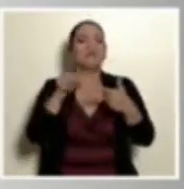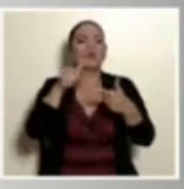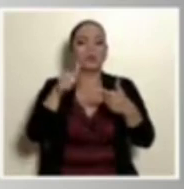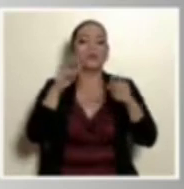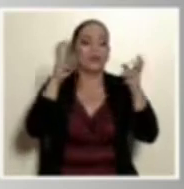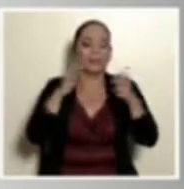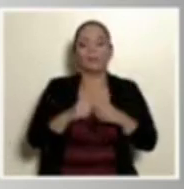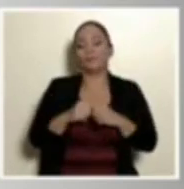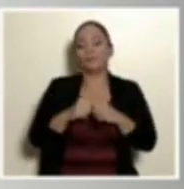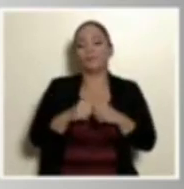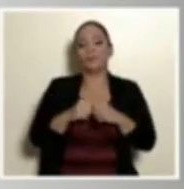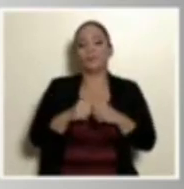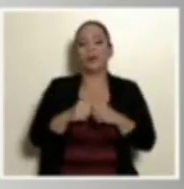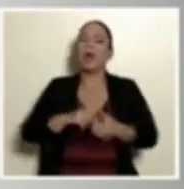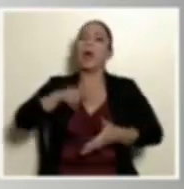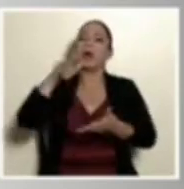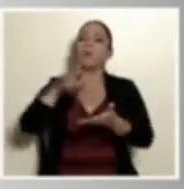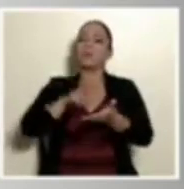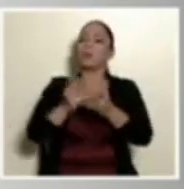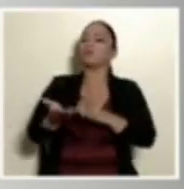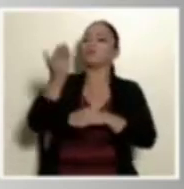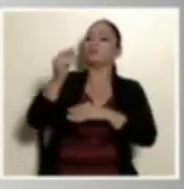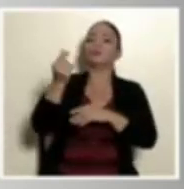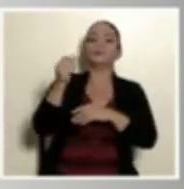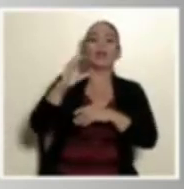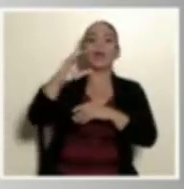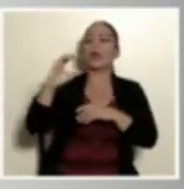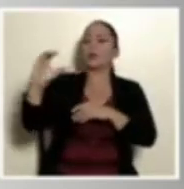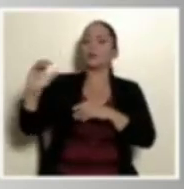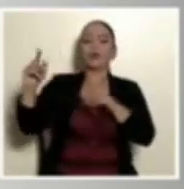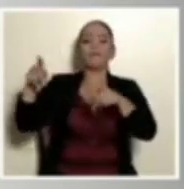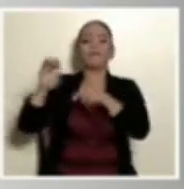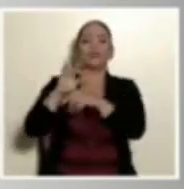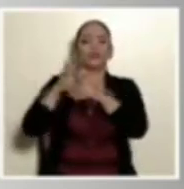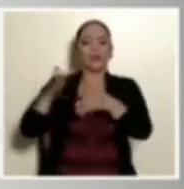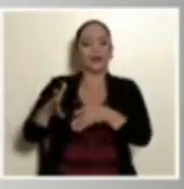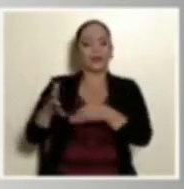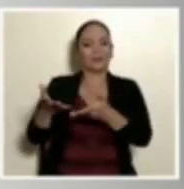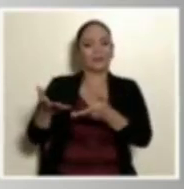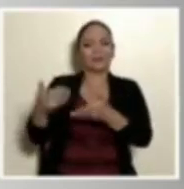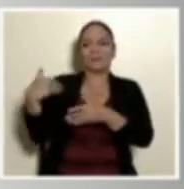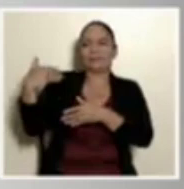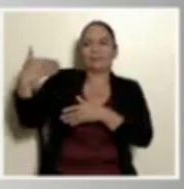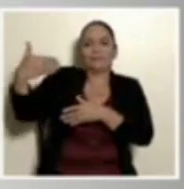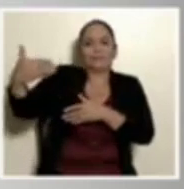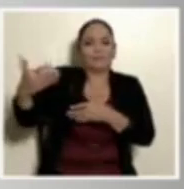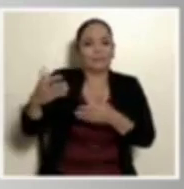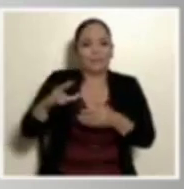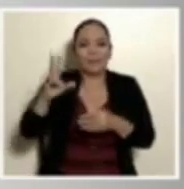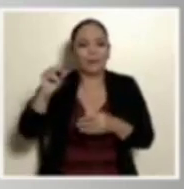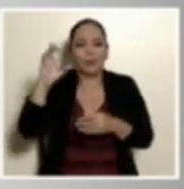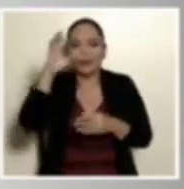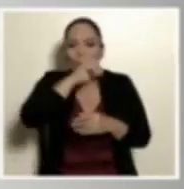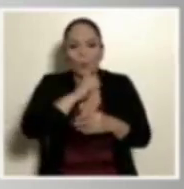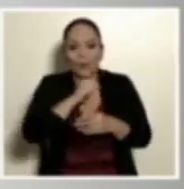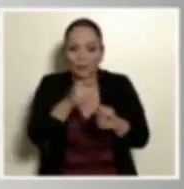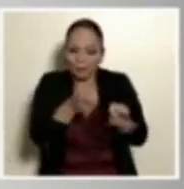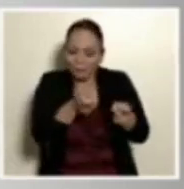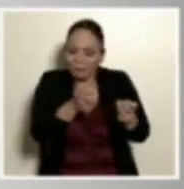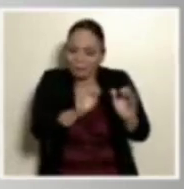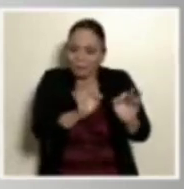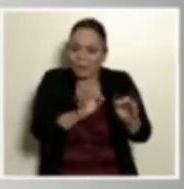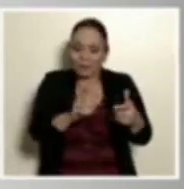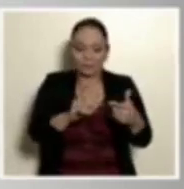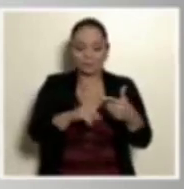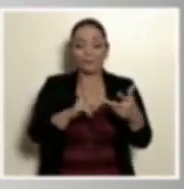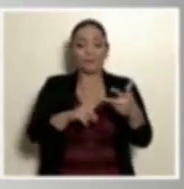que se tomaron sin verificar la sostenibilidad financiera a lo largo de décadas. Anteriores juntas directivas